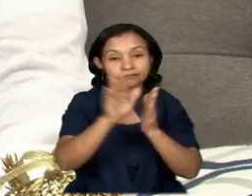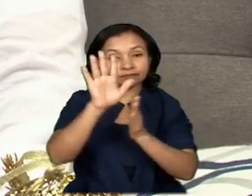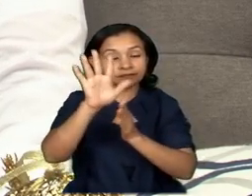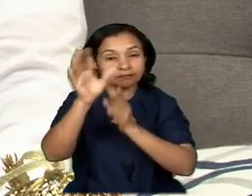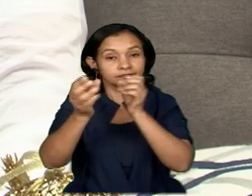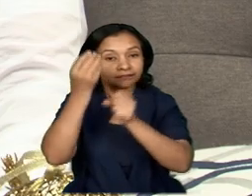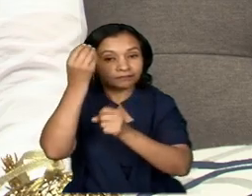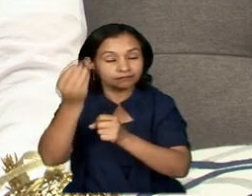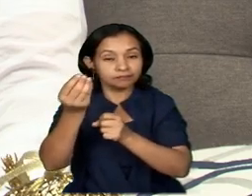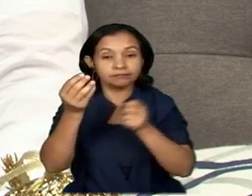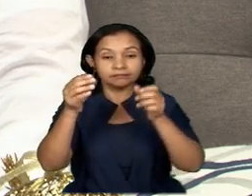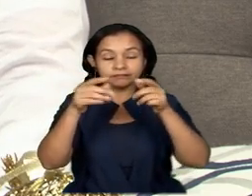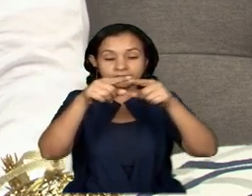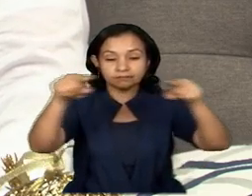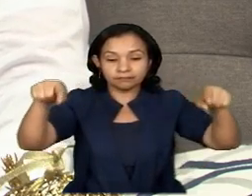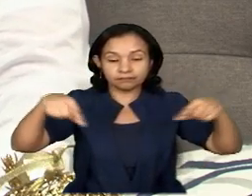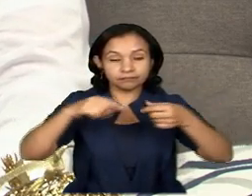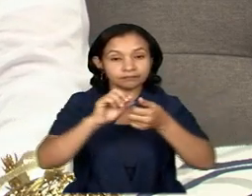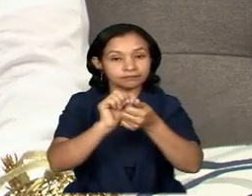canchas deportivas,